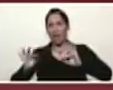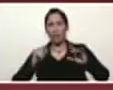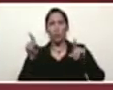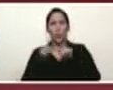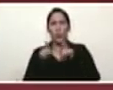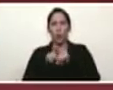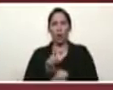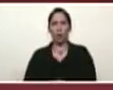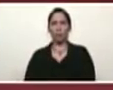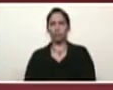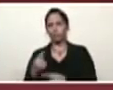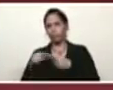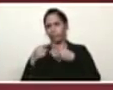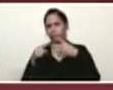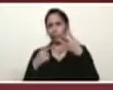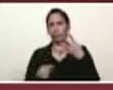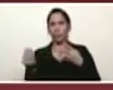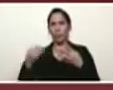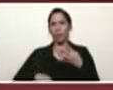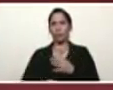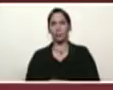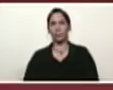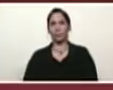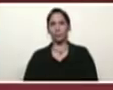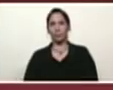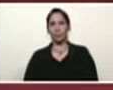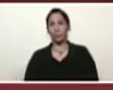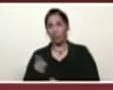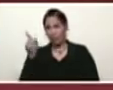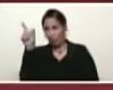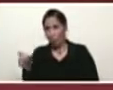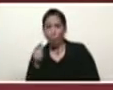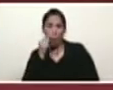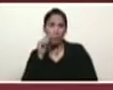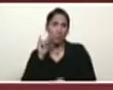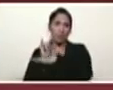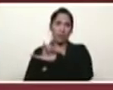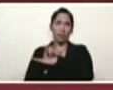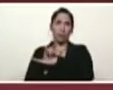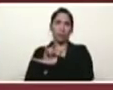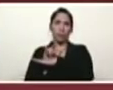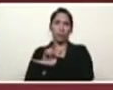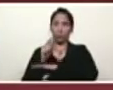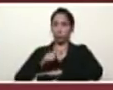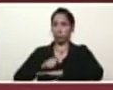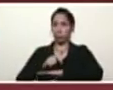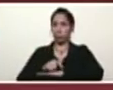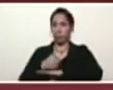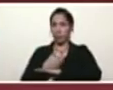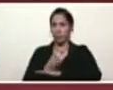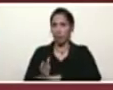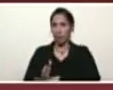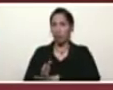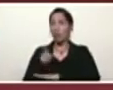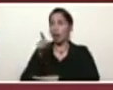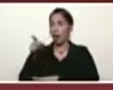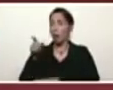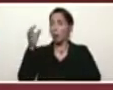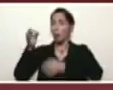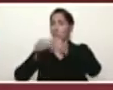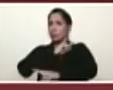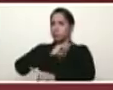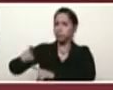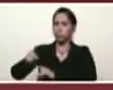Y otras cosas más. Así que este traidor, más temprano que tarde, le llegará la